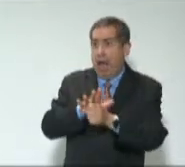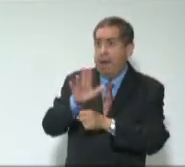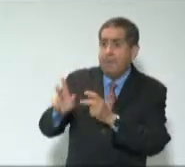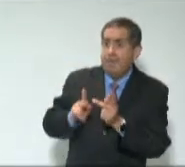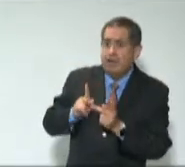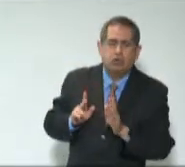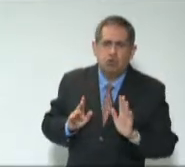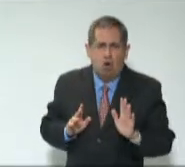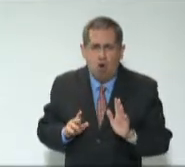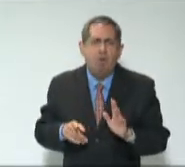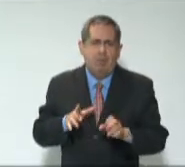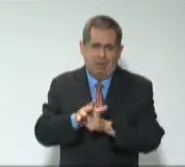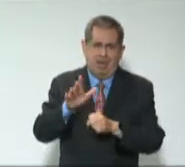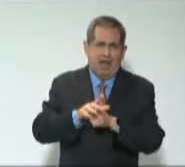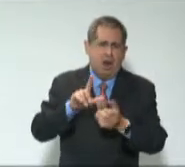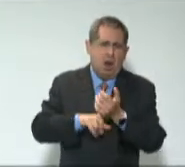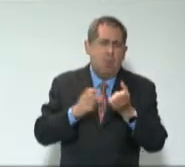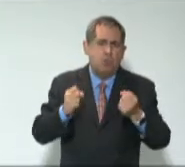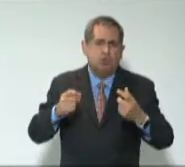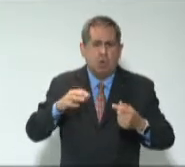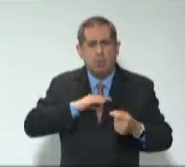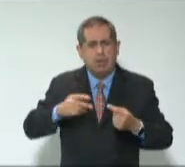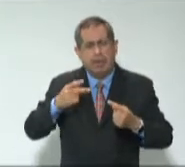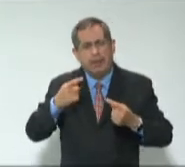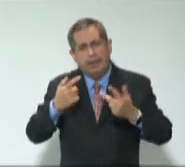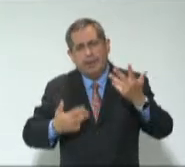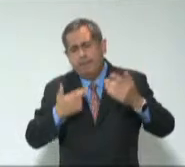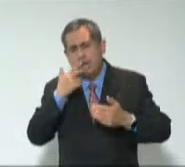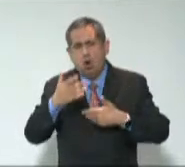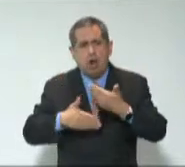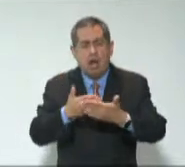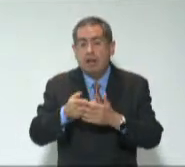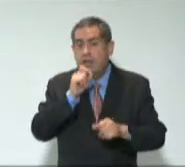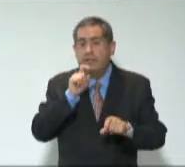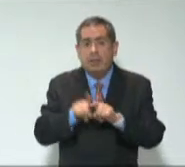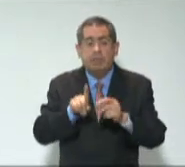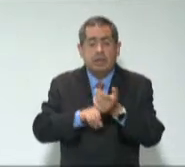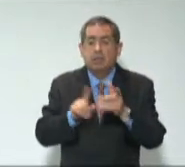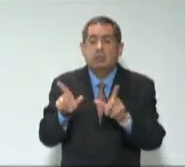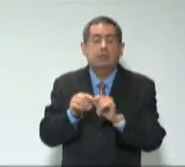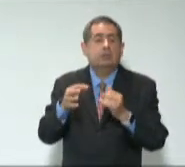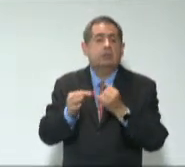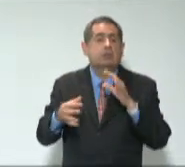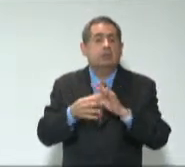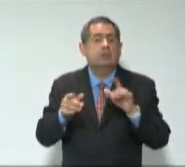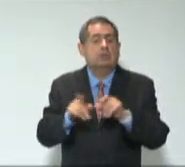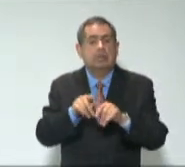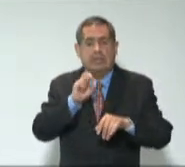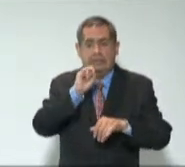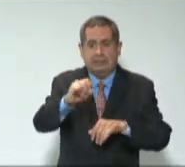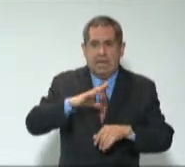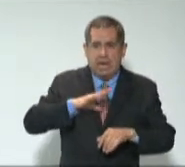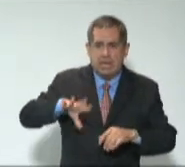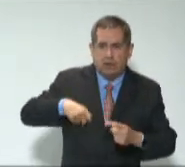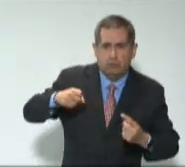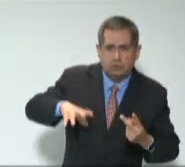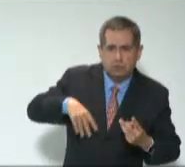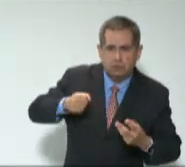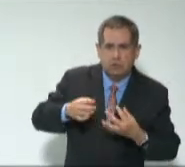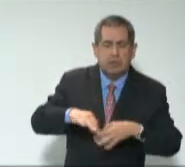muchas cosas digamos que se pueden mejorar pero también tamb lo que quiero y con eso termino remarcar es que si ha habido un esfuerzo